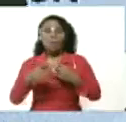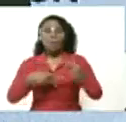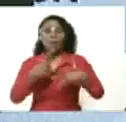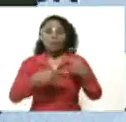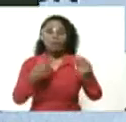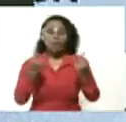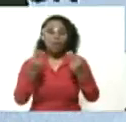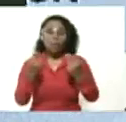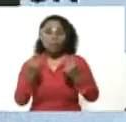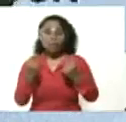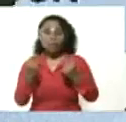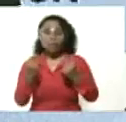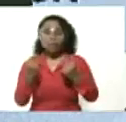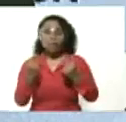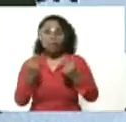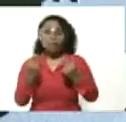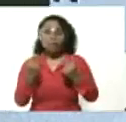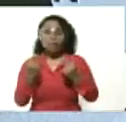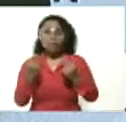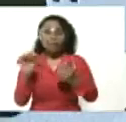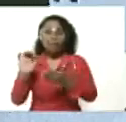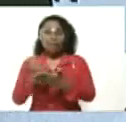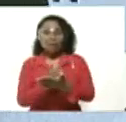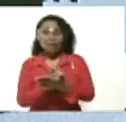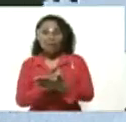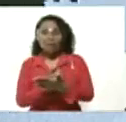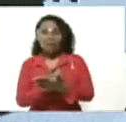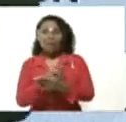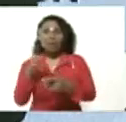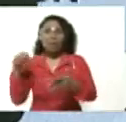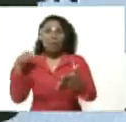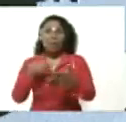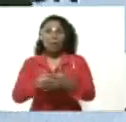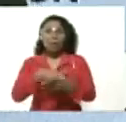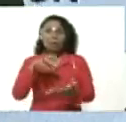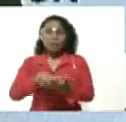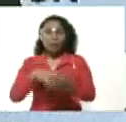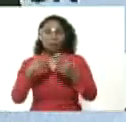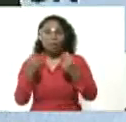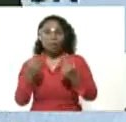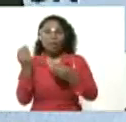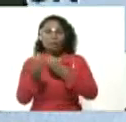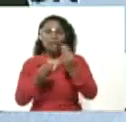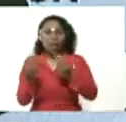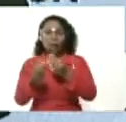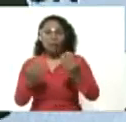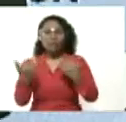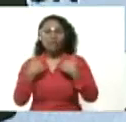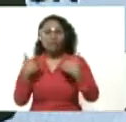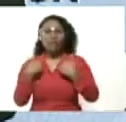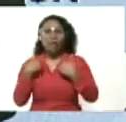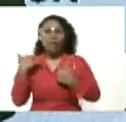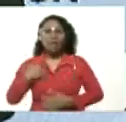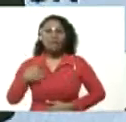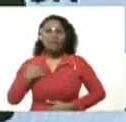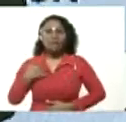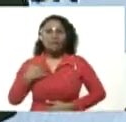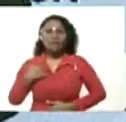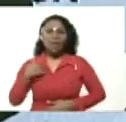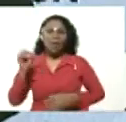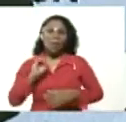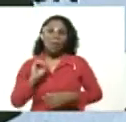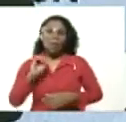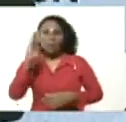económicos de desposesión de las mayorías, que también son golpes de Estado económicos, como ha sufrido la Argentina de Macri o el